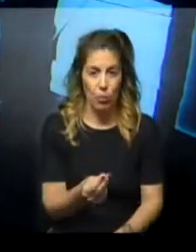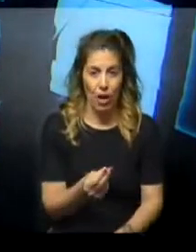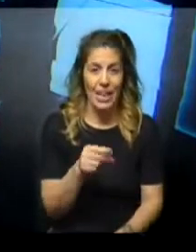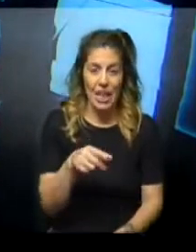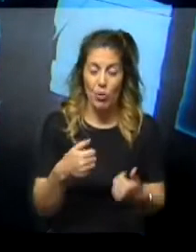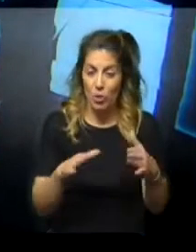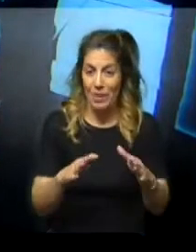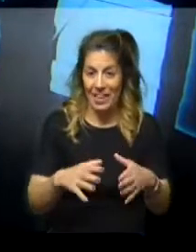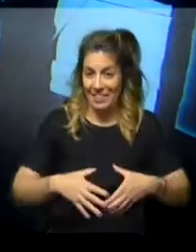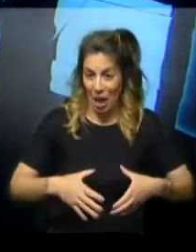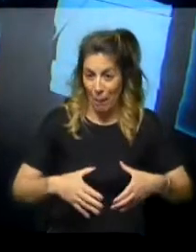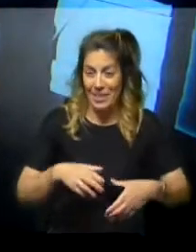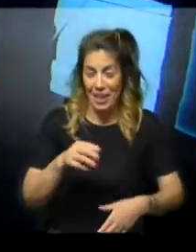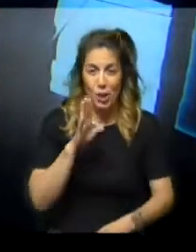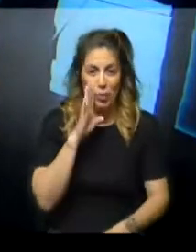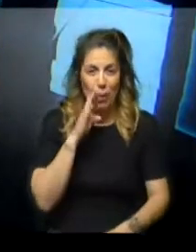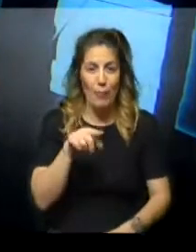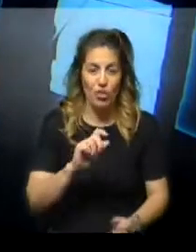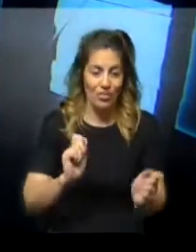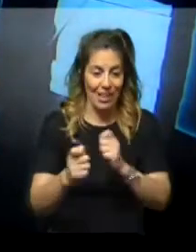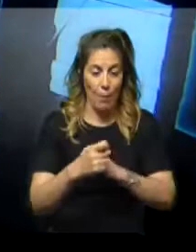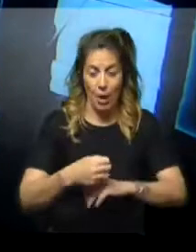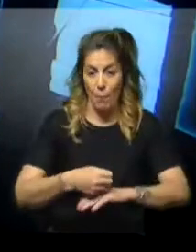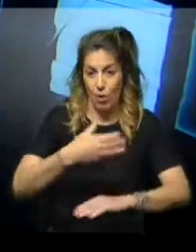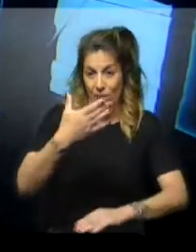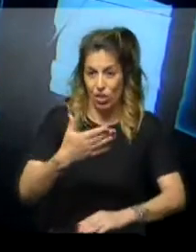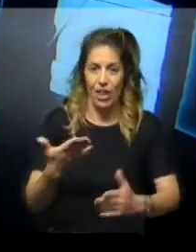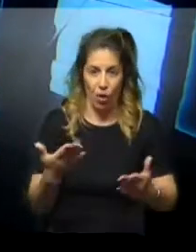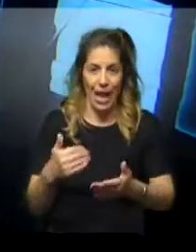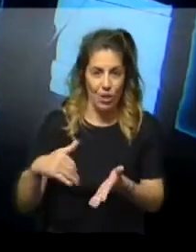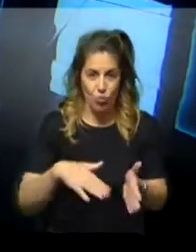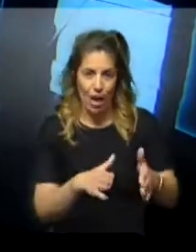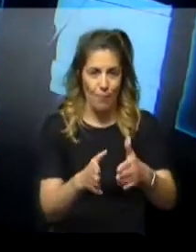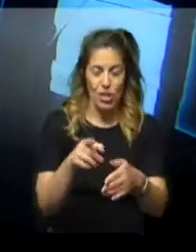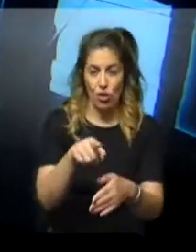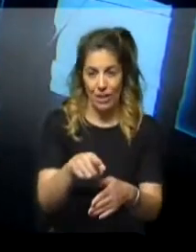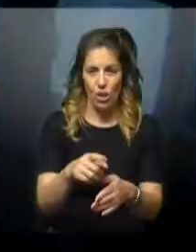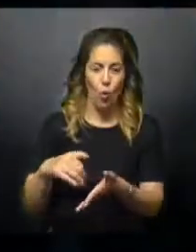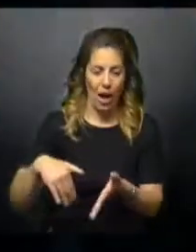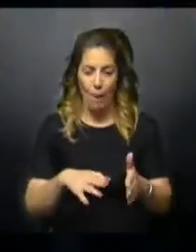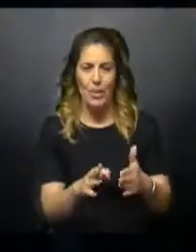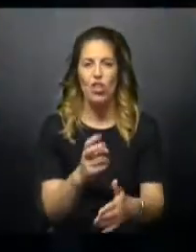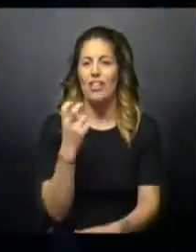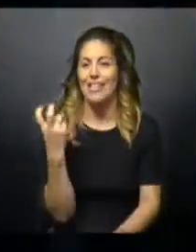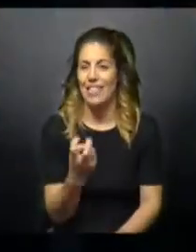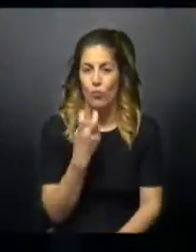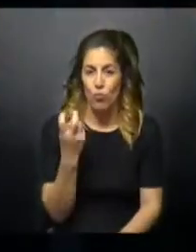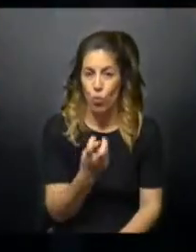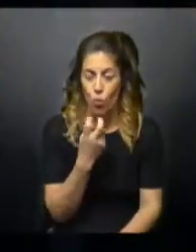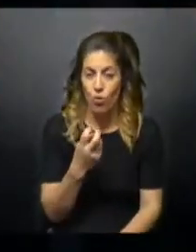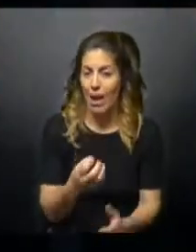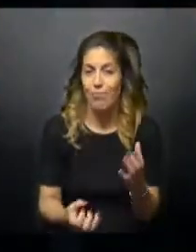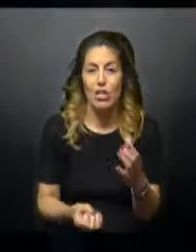la panceta Pero ellos se transforma en una profesión ahí hay un camino y hay un camino que se busca es un camino que